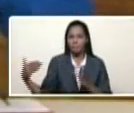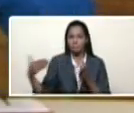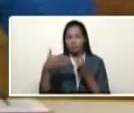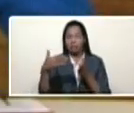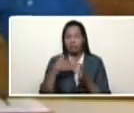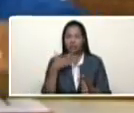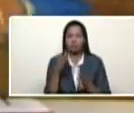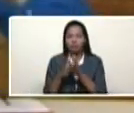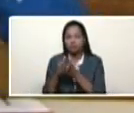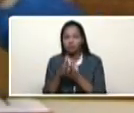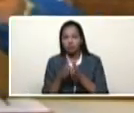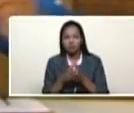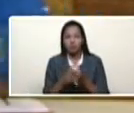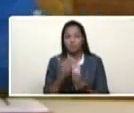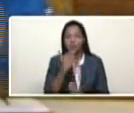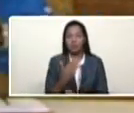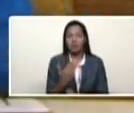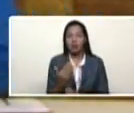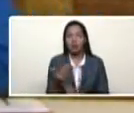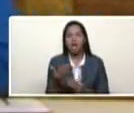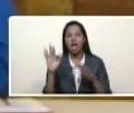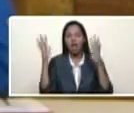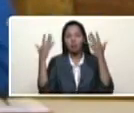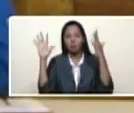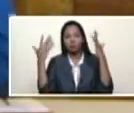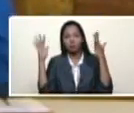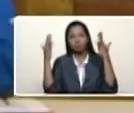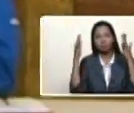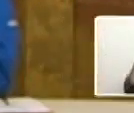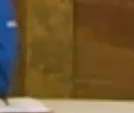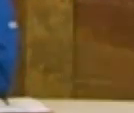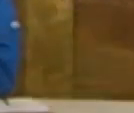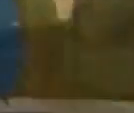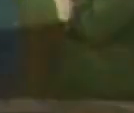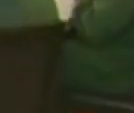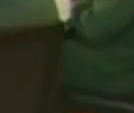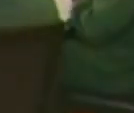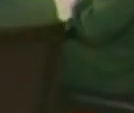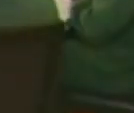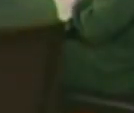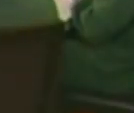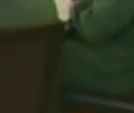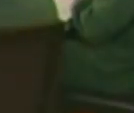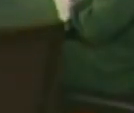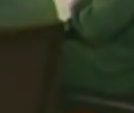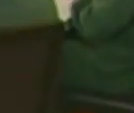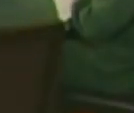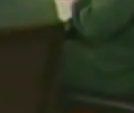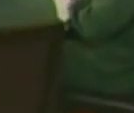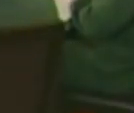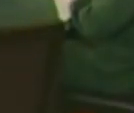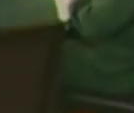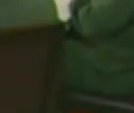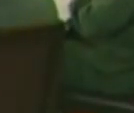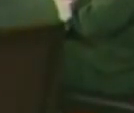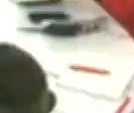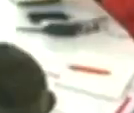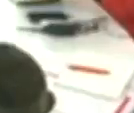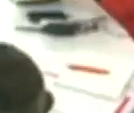y pedirle al pueblo de Venezuela un aplauso a esta Fuerza Armada Nacional Bolivariana, leal, firme, obediente,